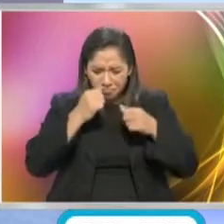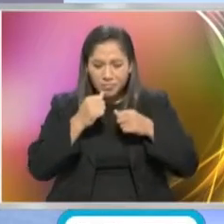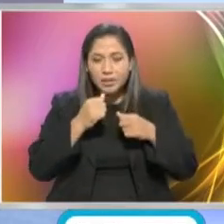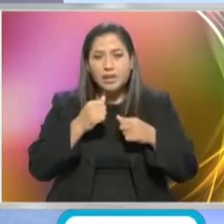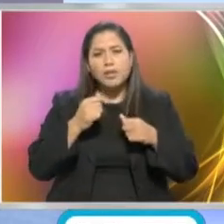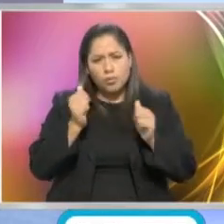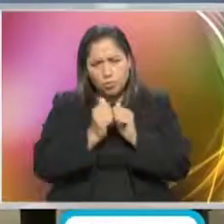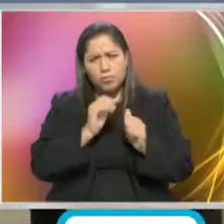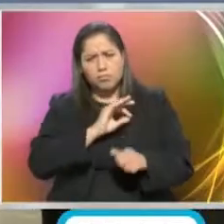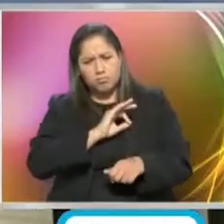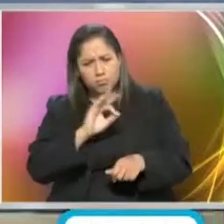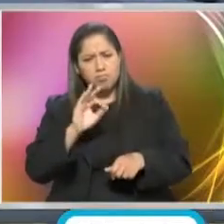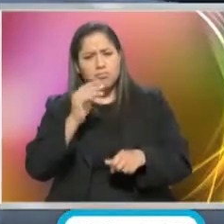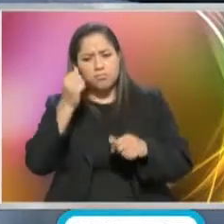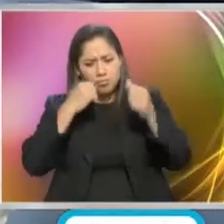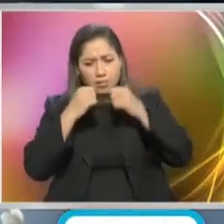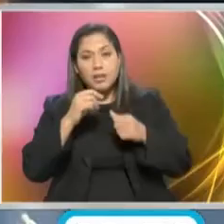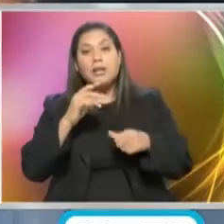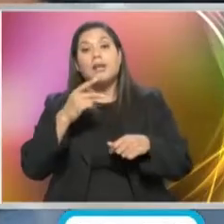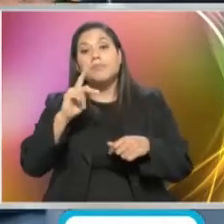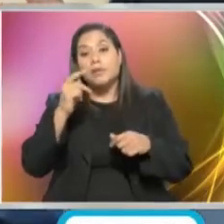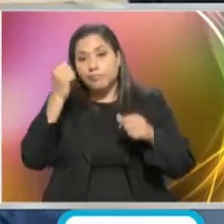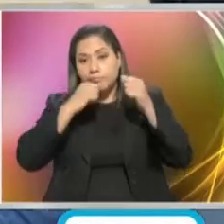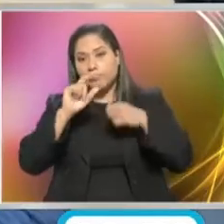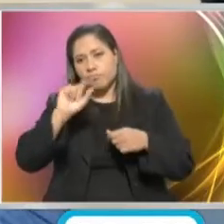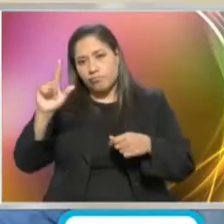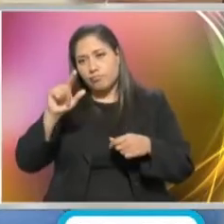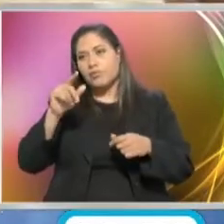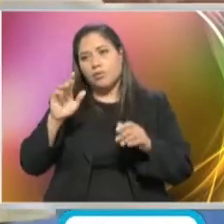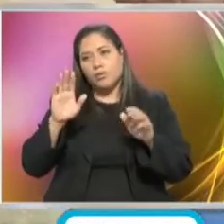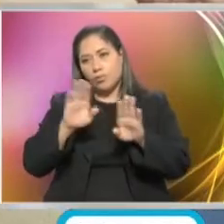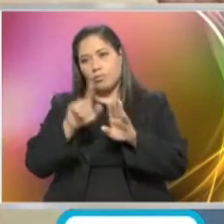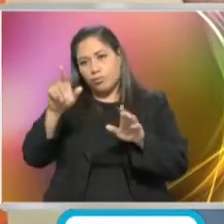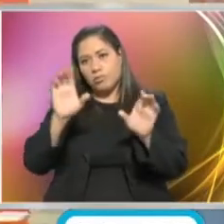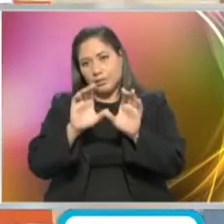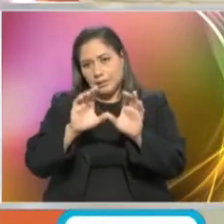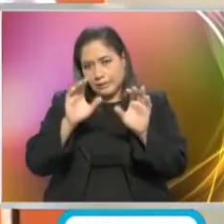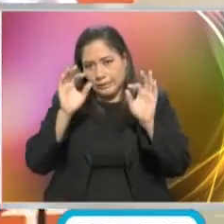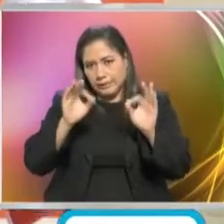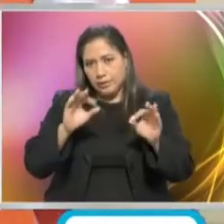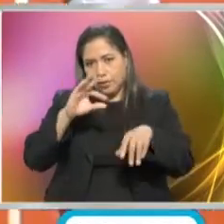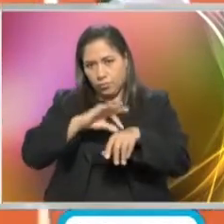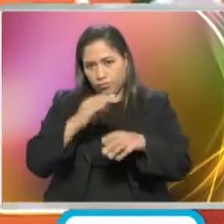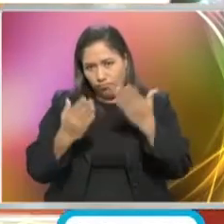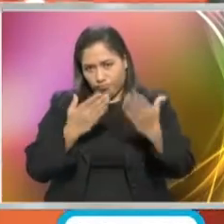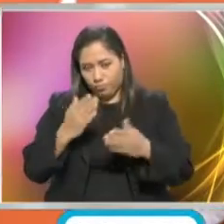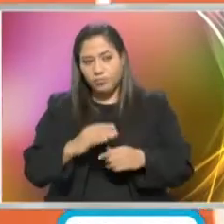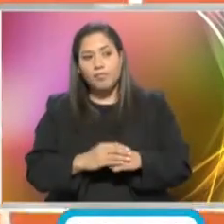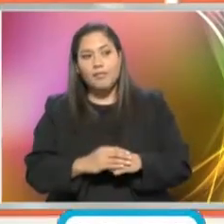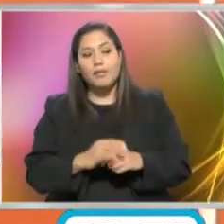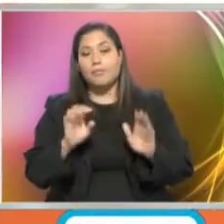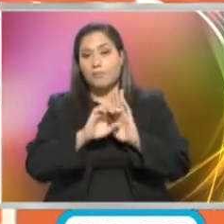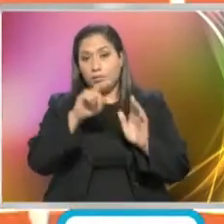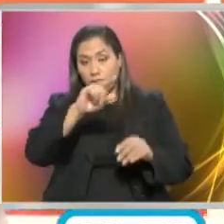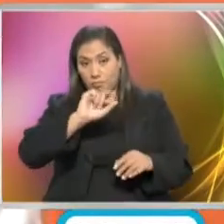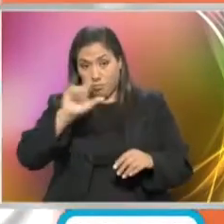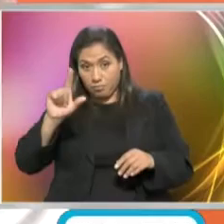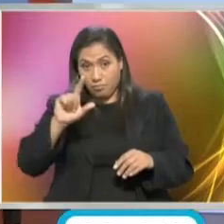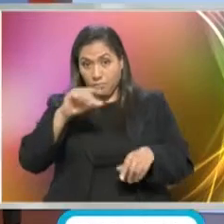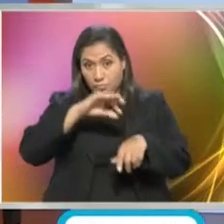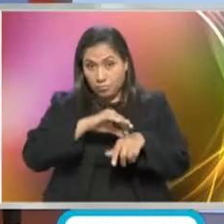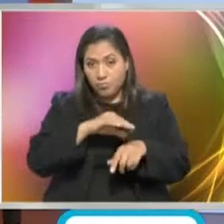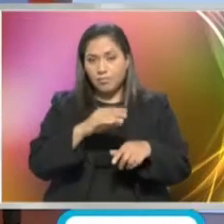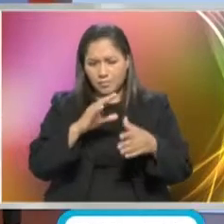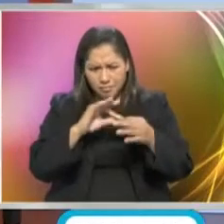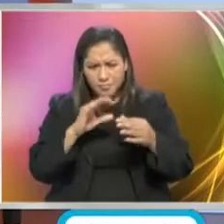procedimientos estéticos realizados por un profesional en la salud, como usted, por supuesto. Pero, a ver, en su experiencia profesional, cuéntenos, doctor, nosotros